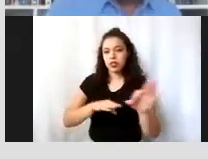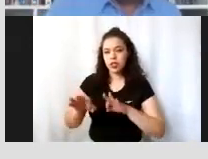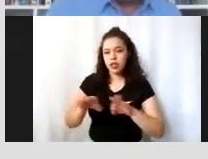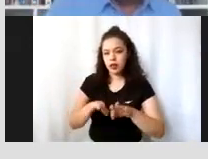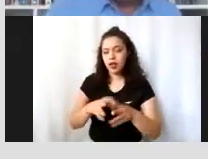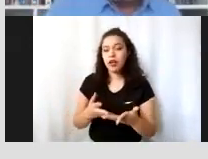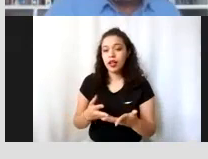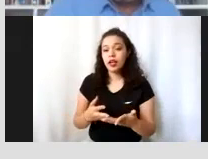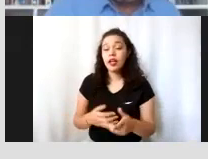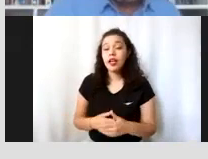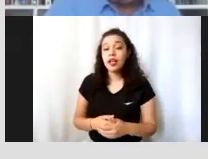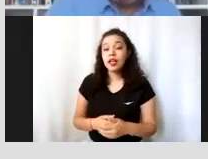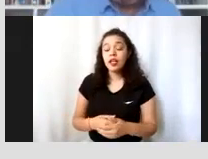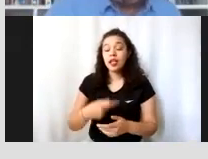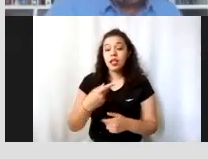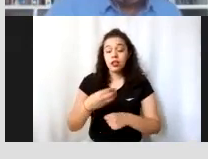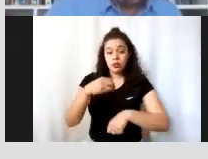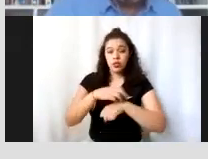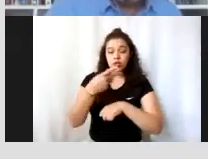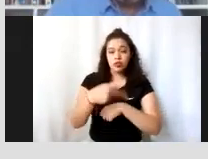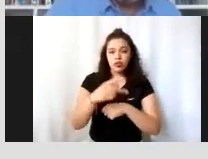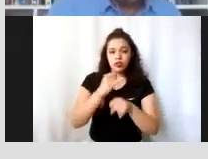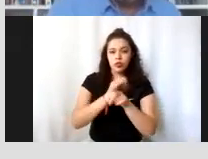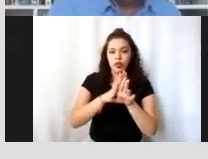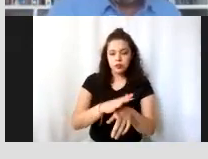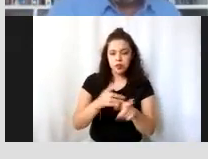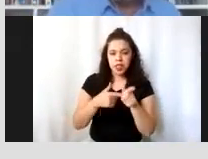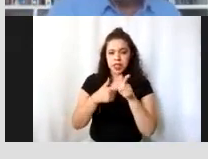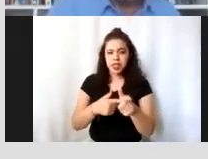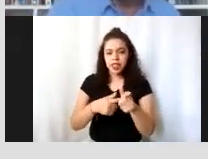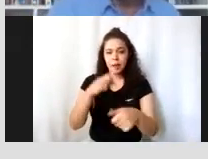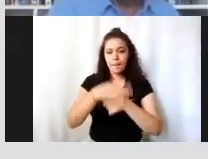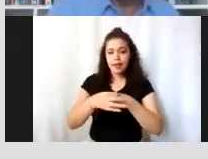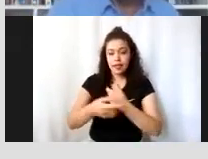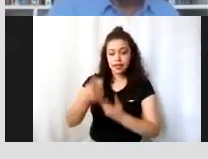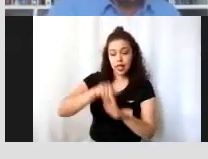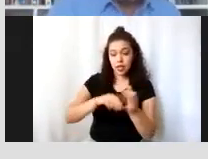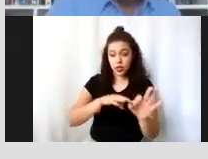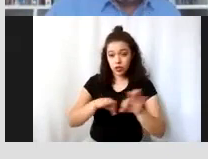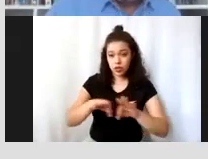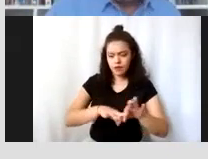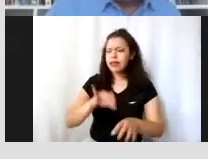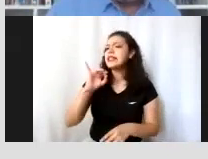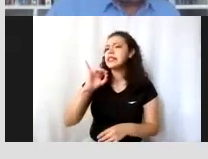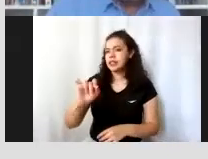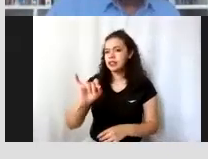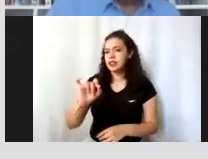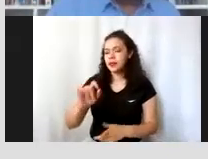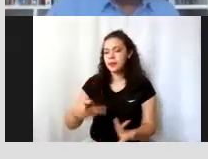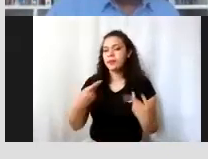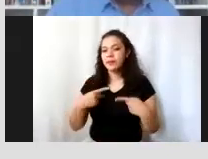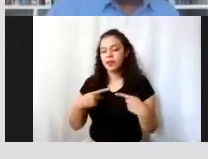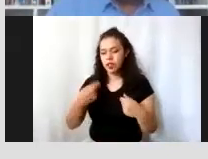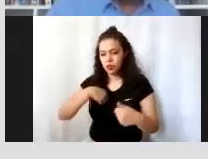¿se puede indicar que sus datos estarán vigentes mientras labore en la institución? Sí, sí, sí, Guadalupe. Para las personas que